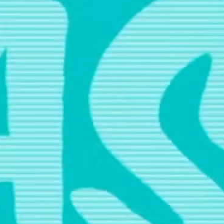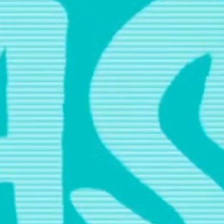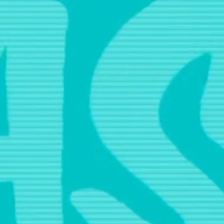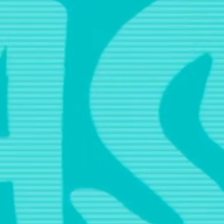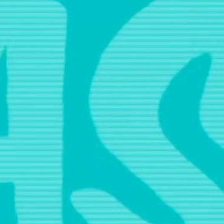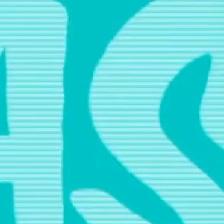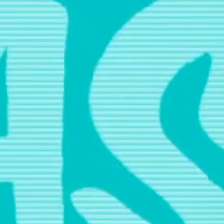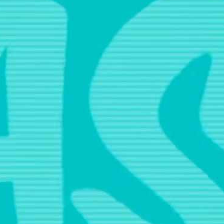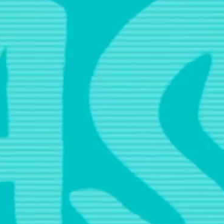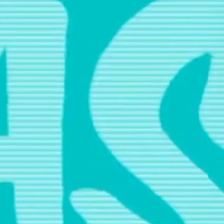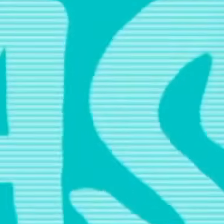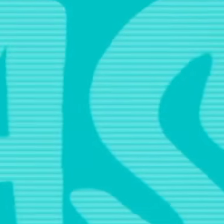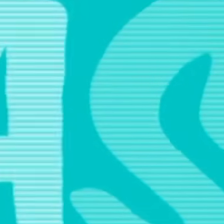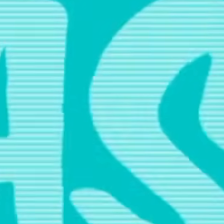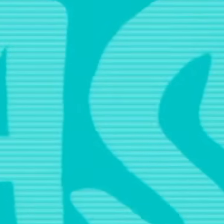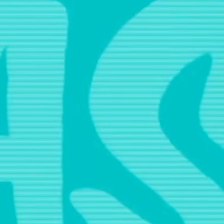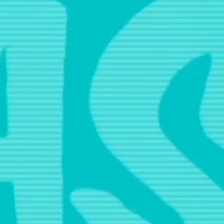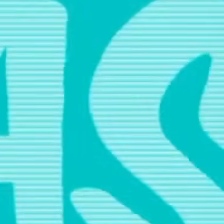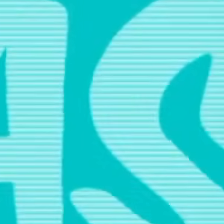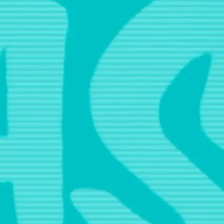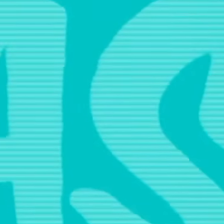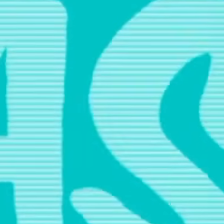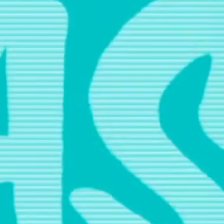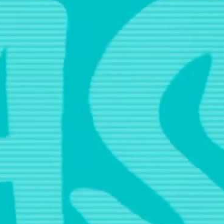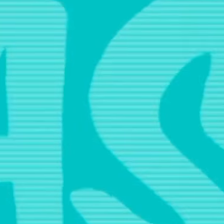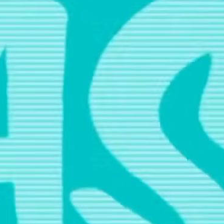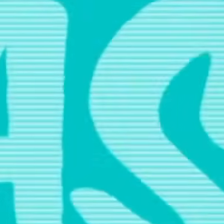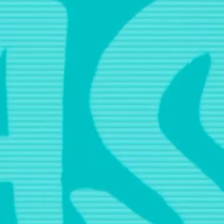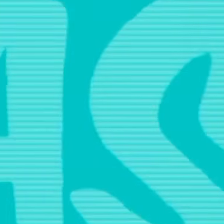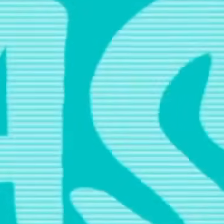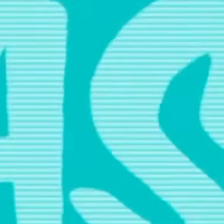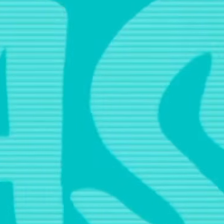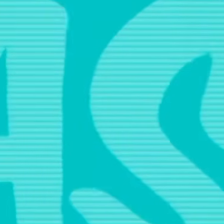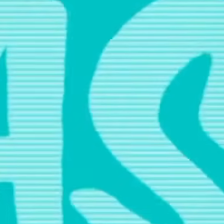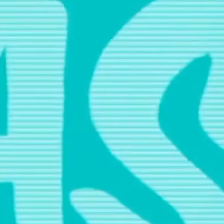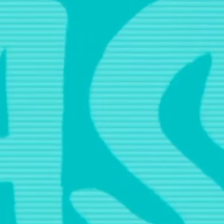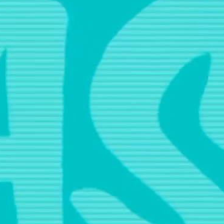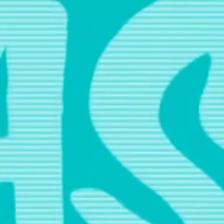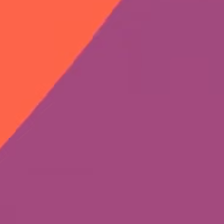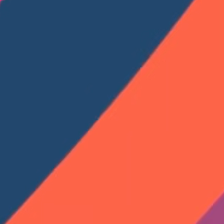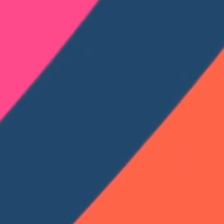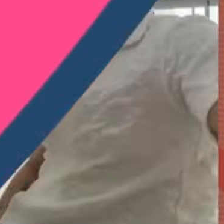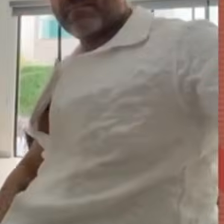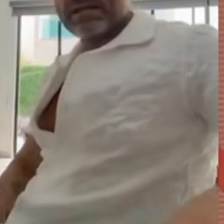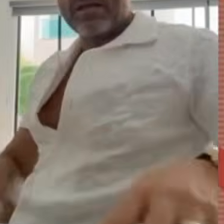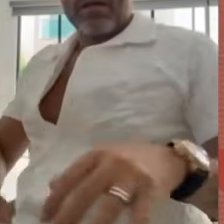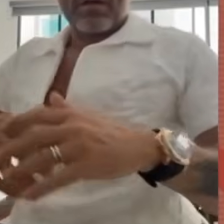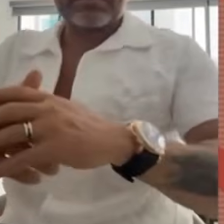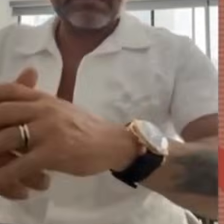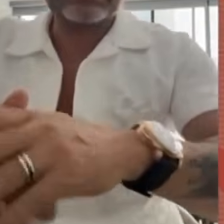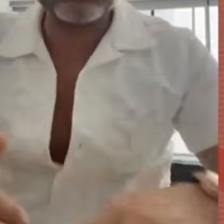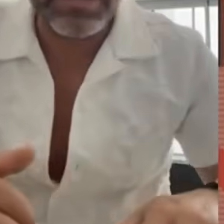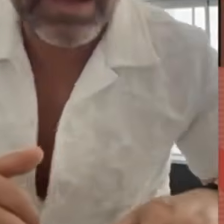informó el 22 de febrero que el cierre de sucursales no sería a nivel nacional, sino únicamente en el estado de Jalisco. 2. Mentiras